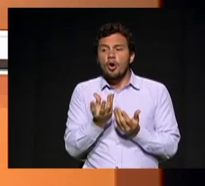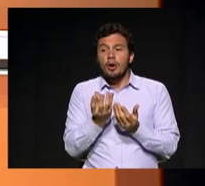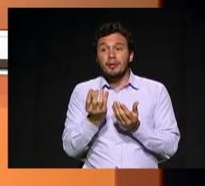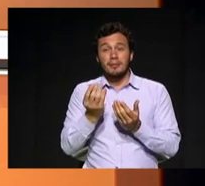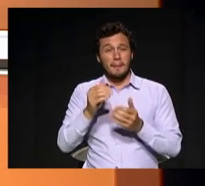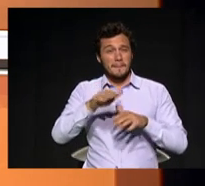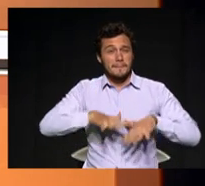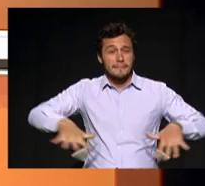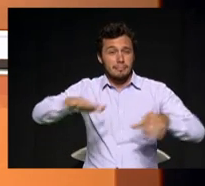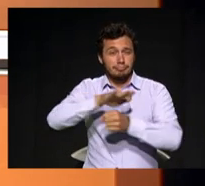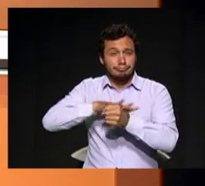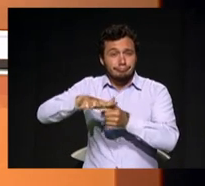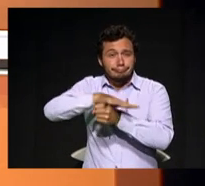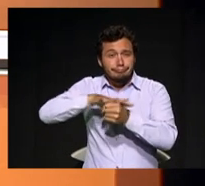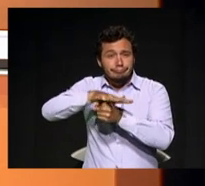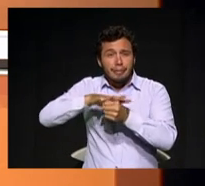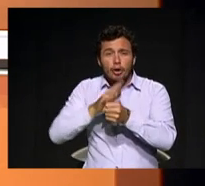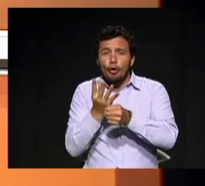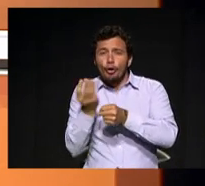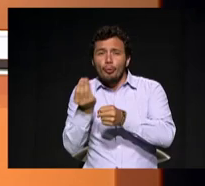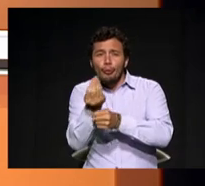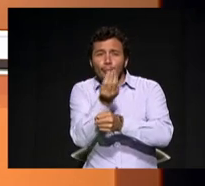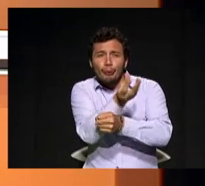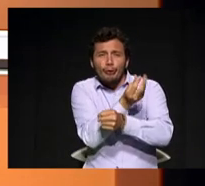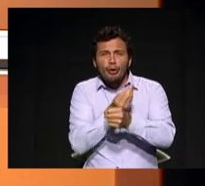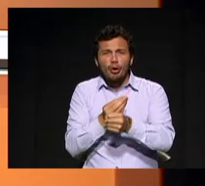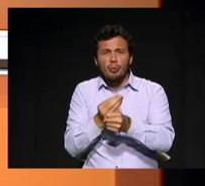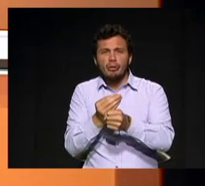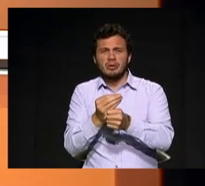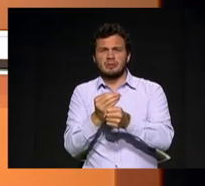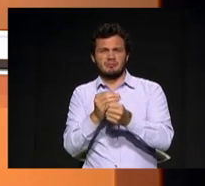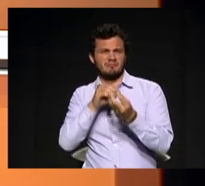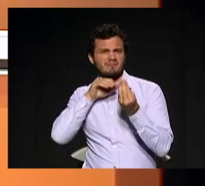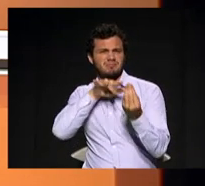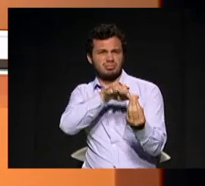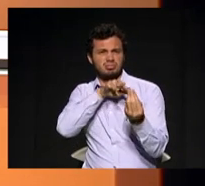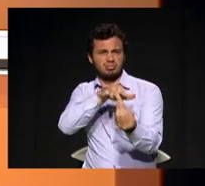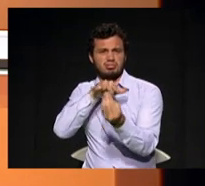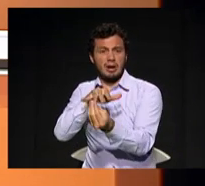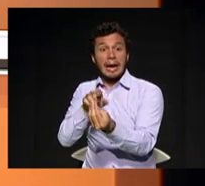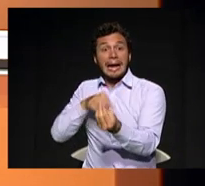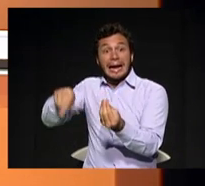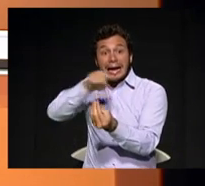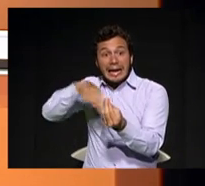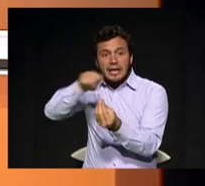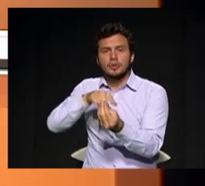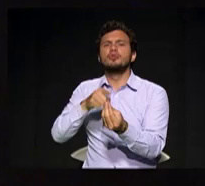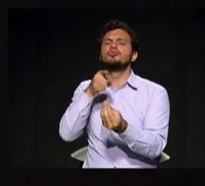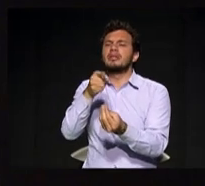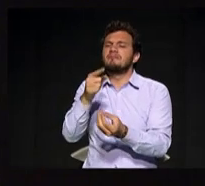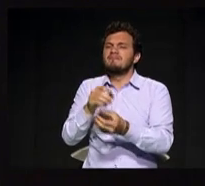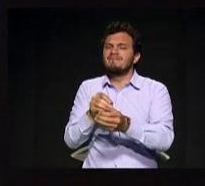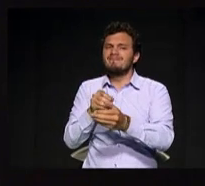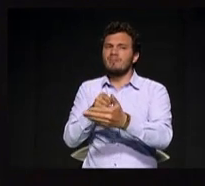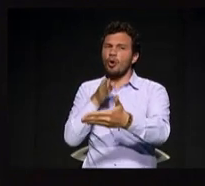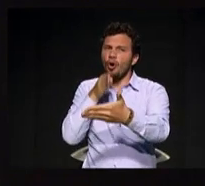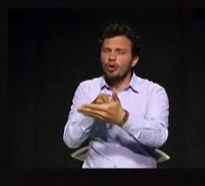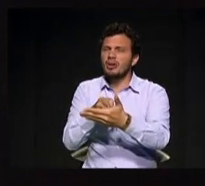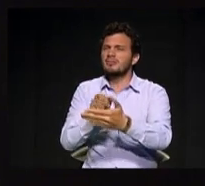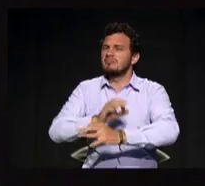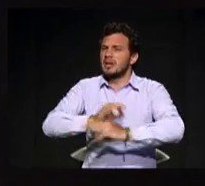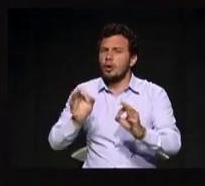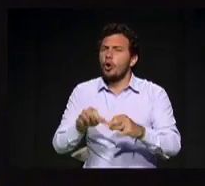seguridad confrontarlas o persuadirlas para que sus integrantes abandonen la ilegalidad muy buenas noches